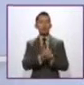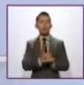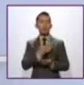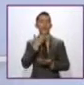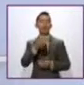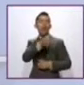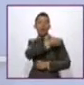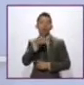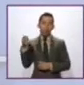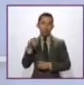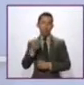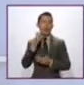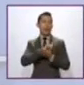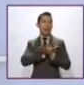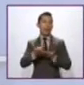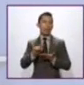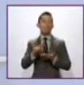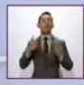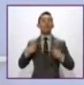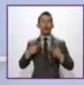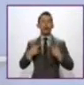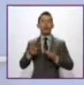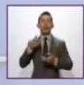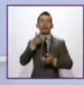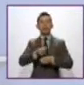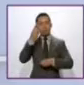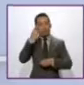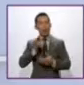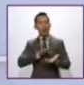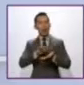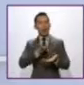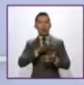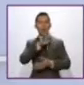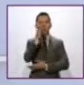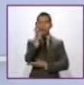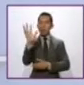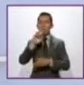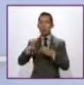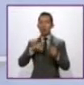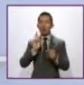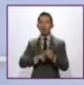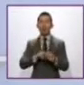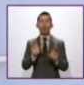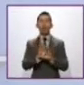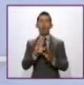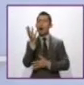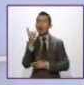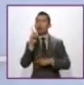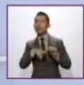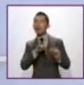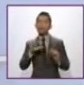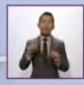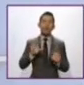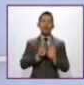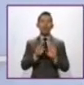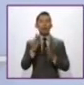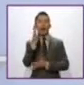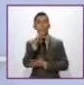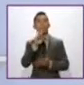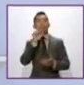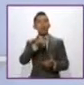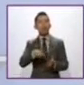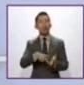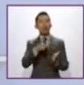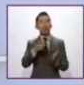adecuado. Tenemos que traer ecologistas, ambientalistas, que sepan en dónde podemos quitar árboles, en dónde tenemos que replantar esos mismos